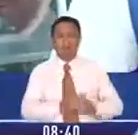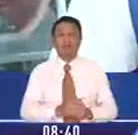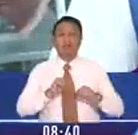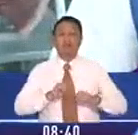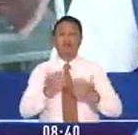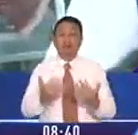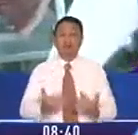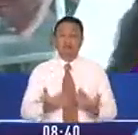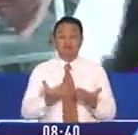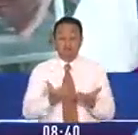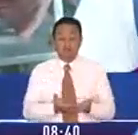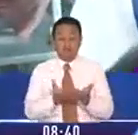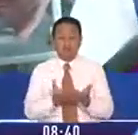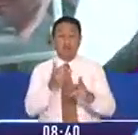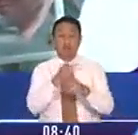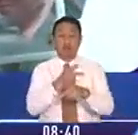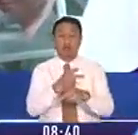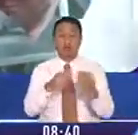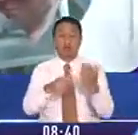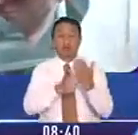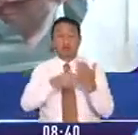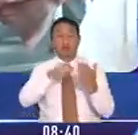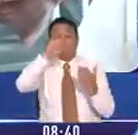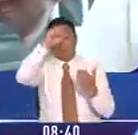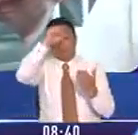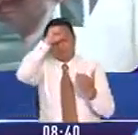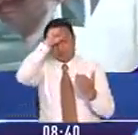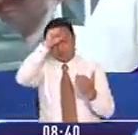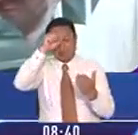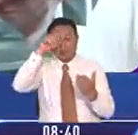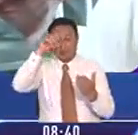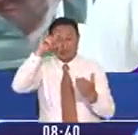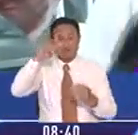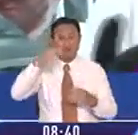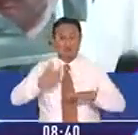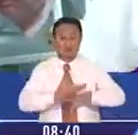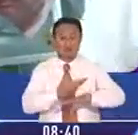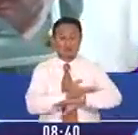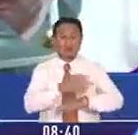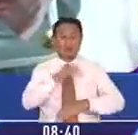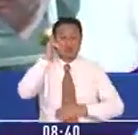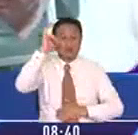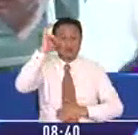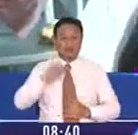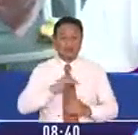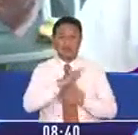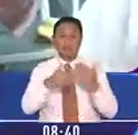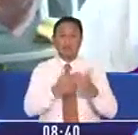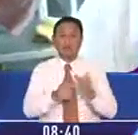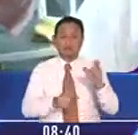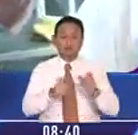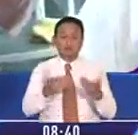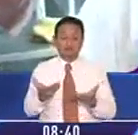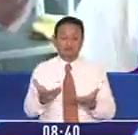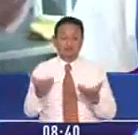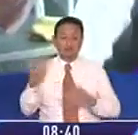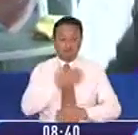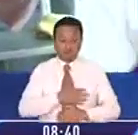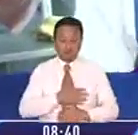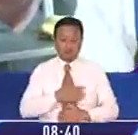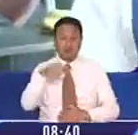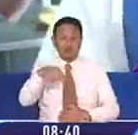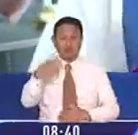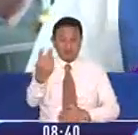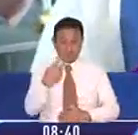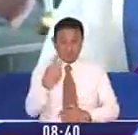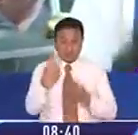estamos aquí ofreciendo carne de chancho, carne de borrego, carne de res. A todo, señorita, por favor, esperamos